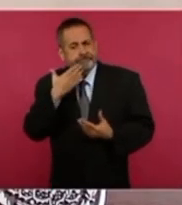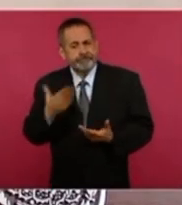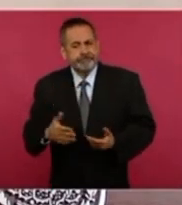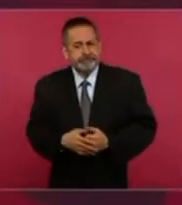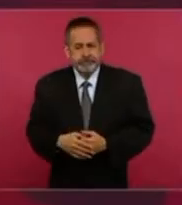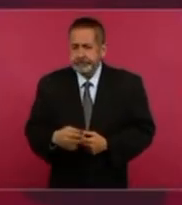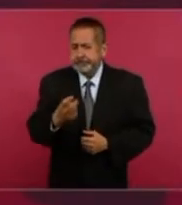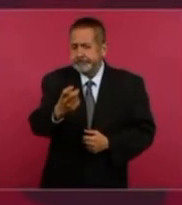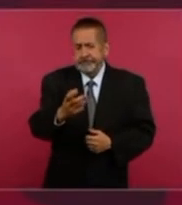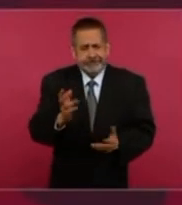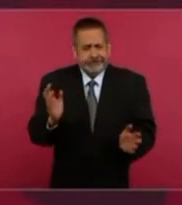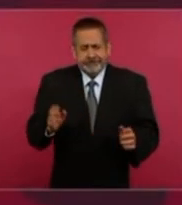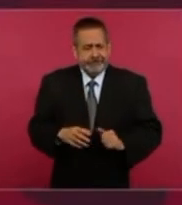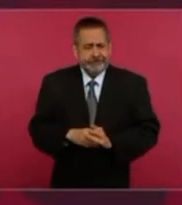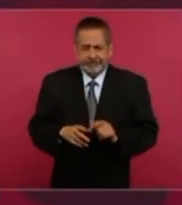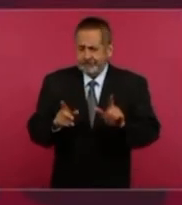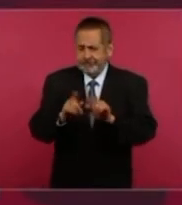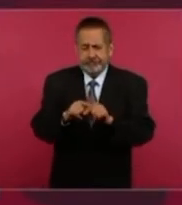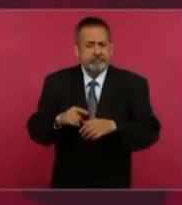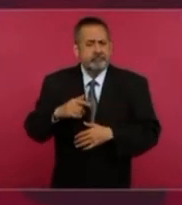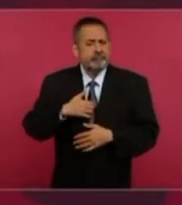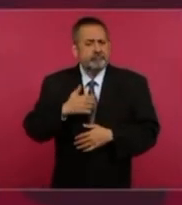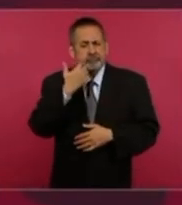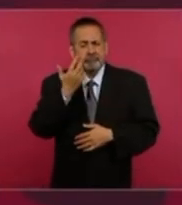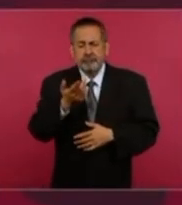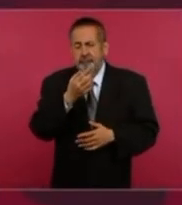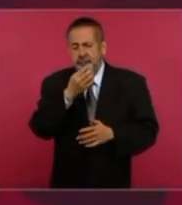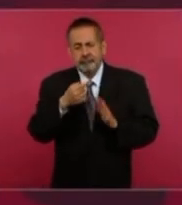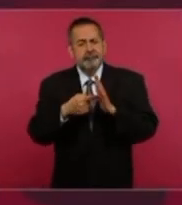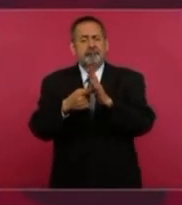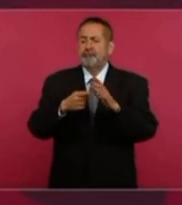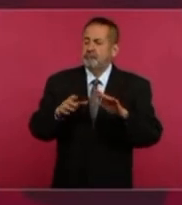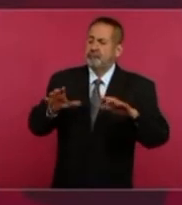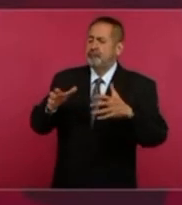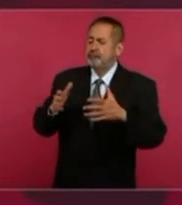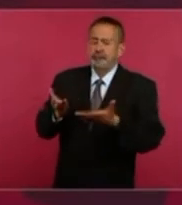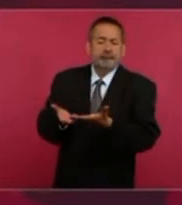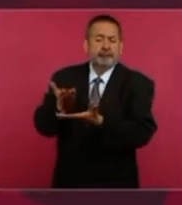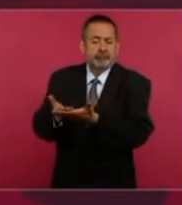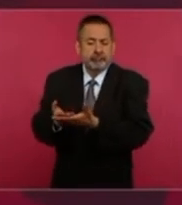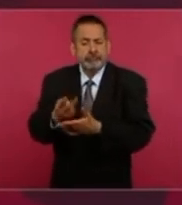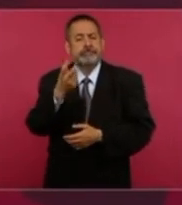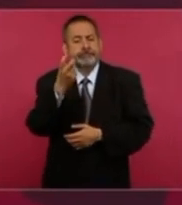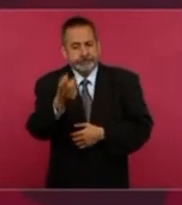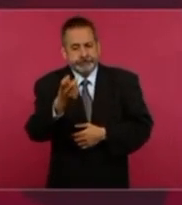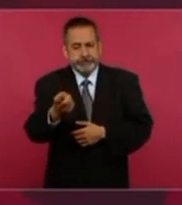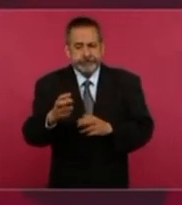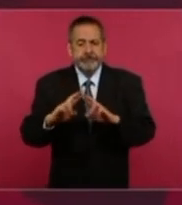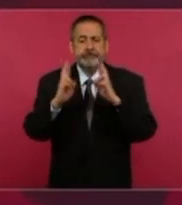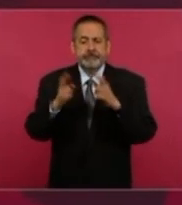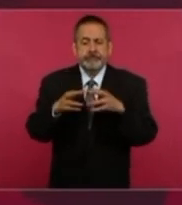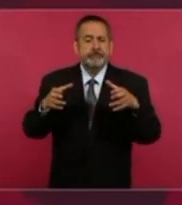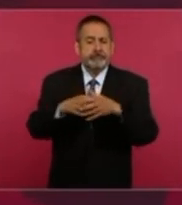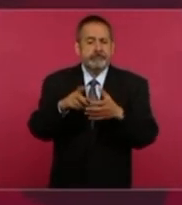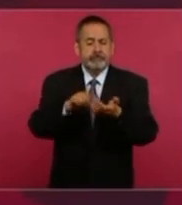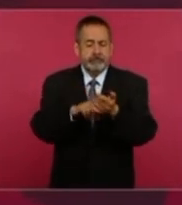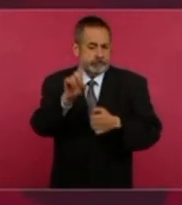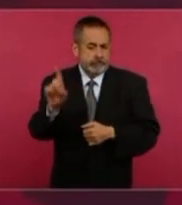Eso es lo que nosotros estamos planteando, y para eso es la reunión del